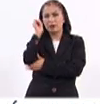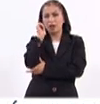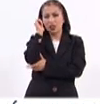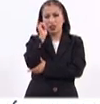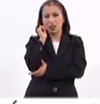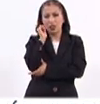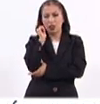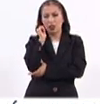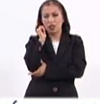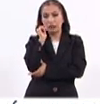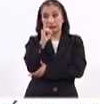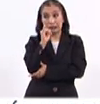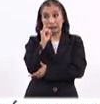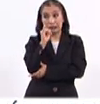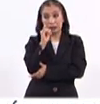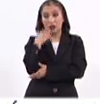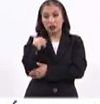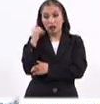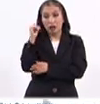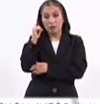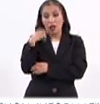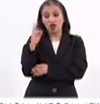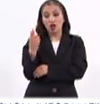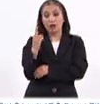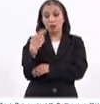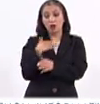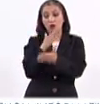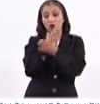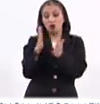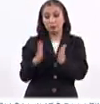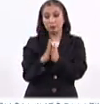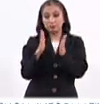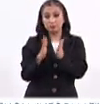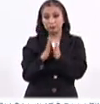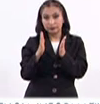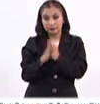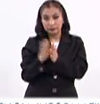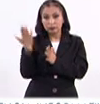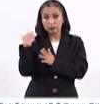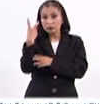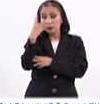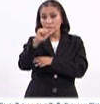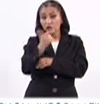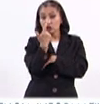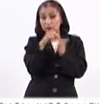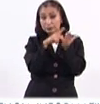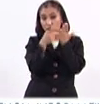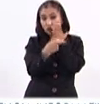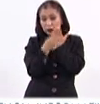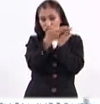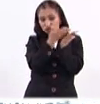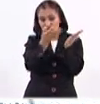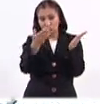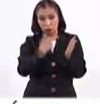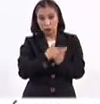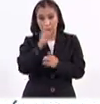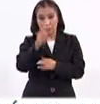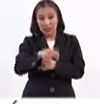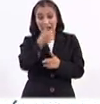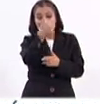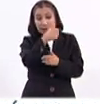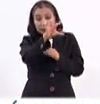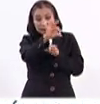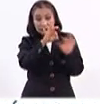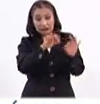si no, ¿verdad? Que Sí, le así cuente es. la maestra un poco. En noviembre participamos, fueron 12 proyectos y es un gusto mencionar que 6